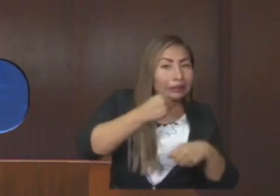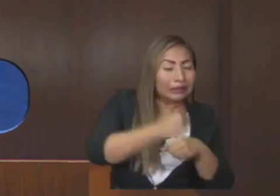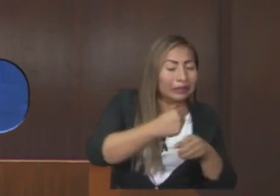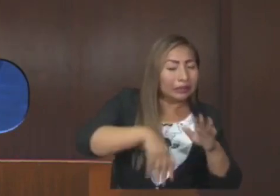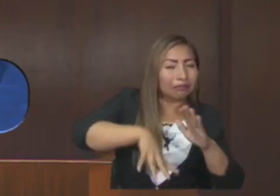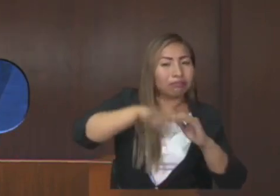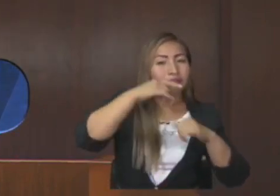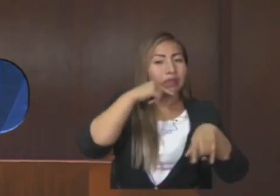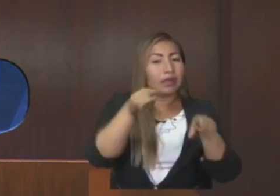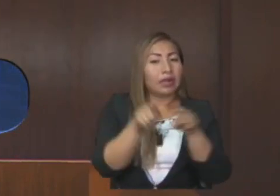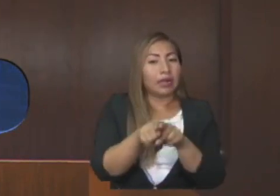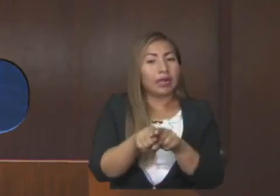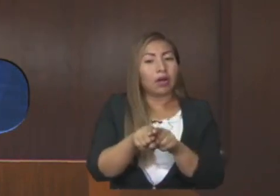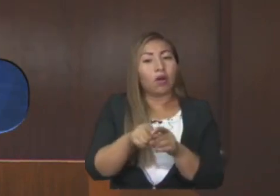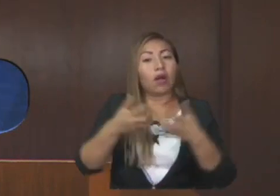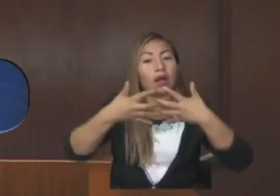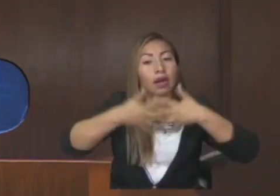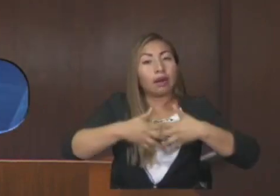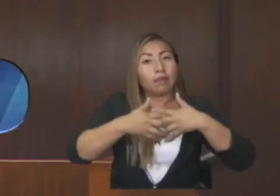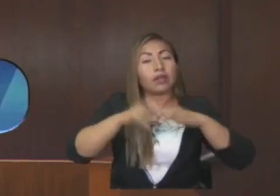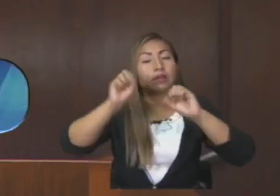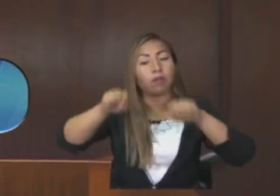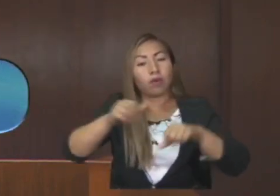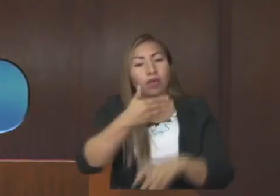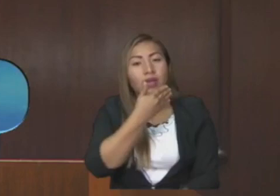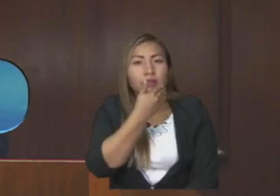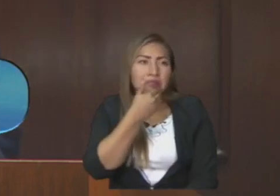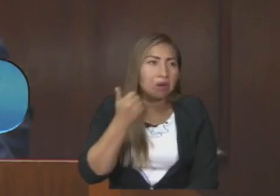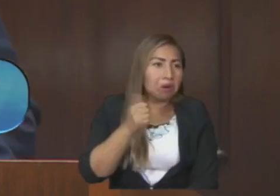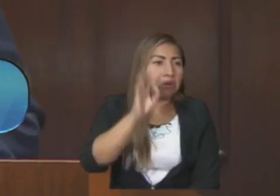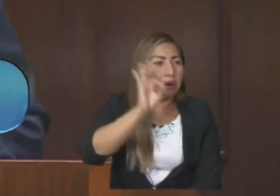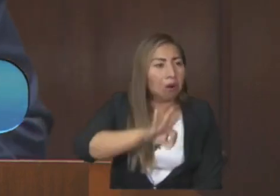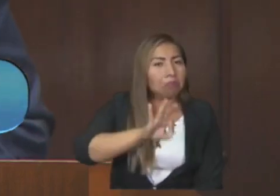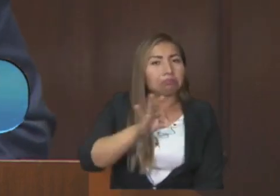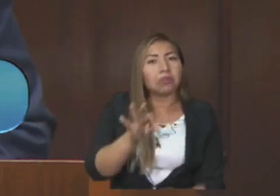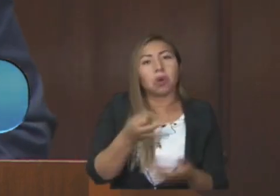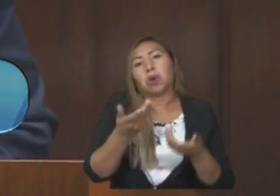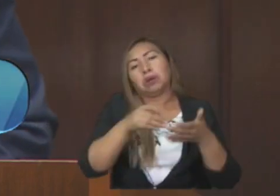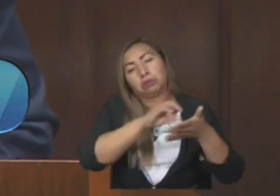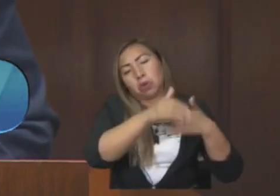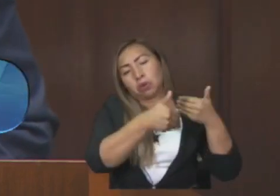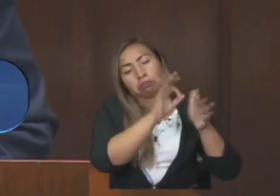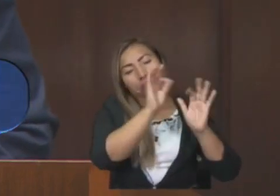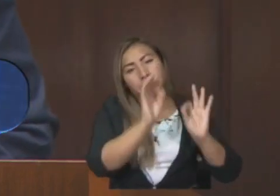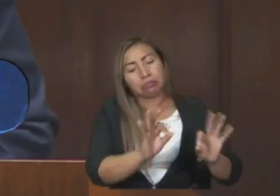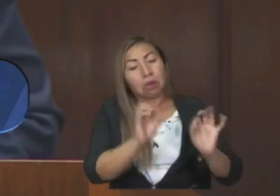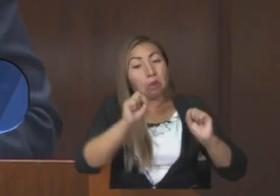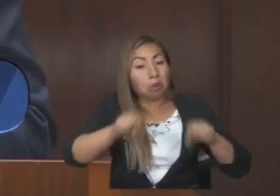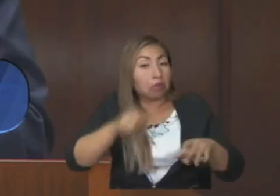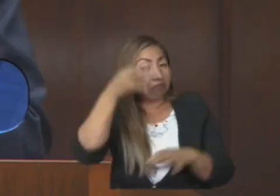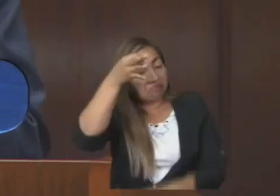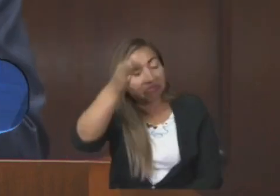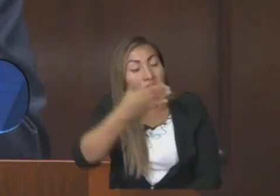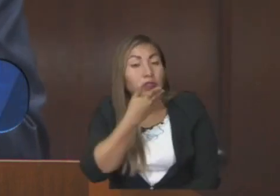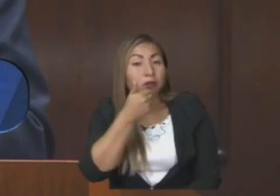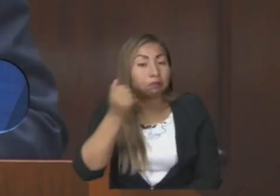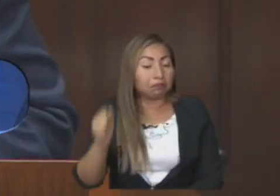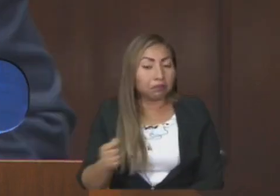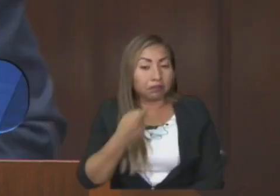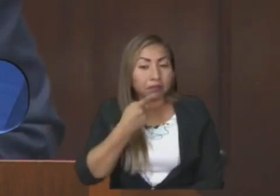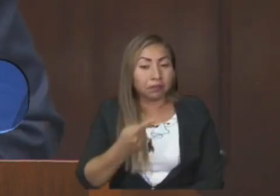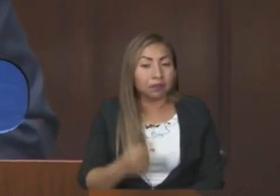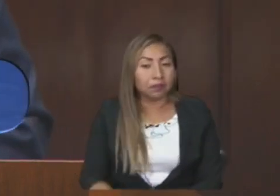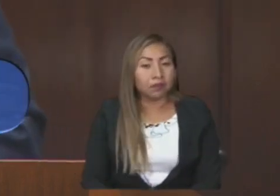si bien a la empresa le va a ir mejor, al pueblo panameño también le iba a ir mejor. Sin embargo, Minera